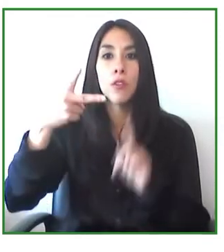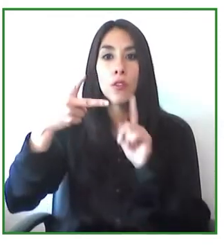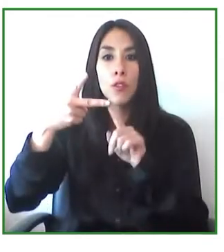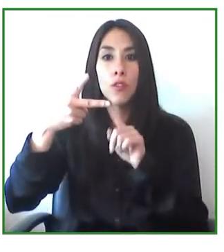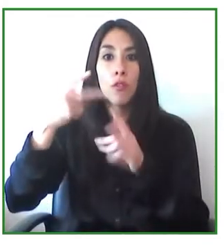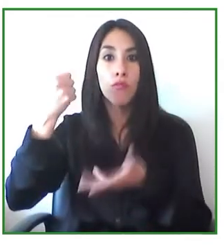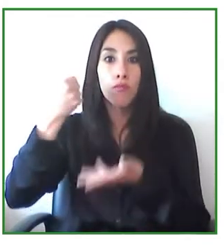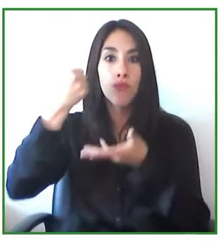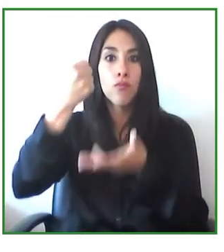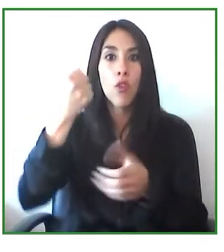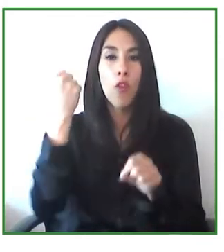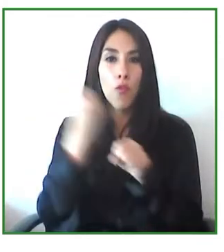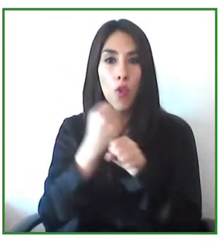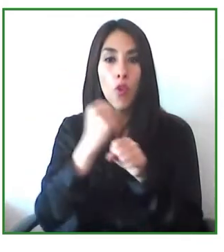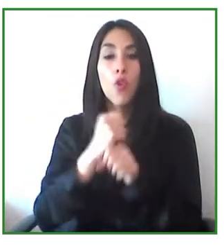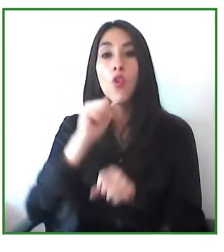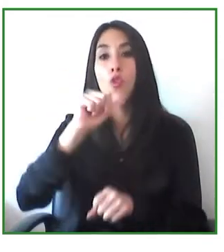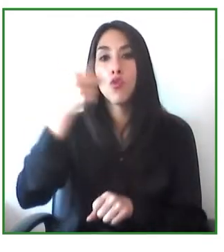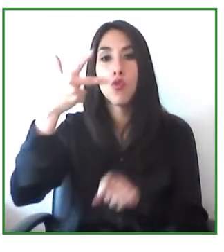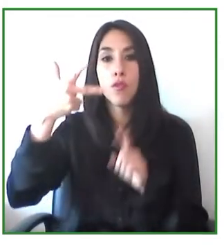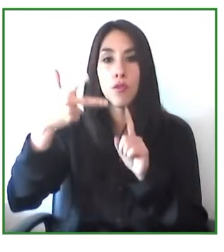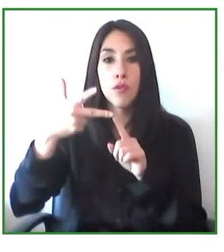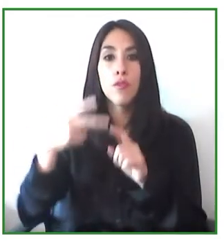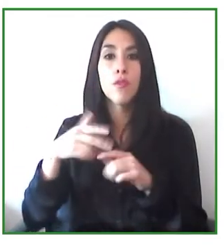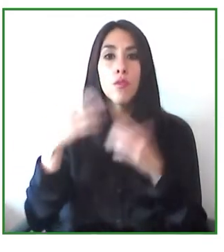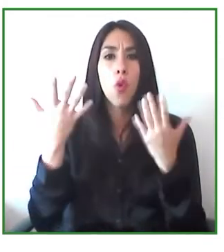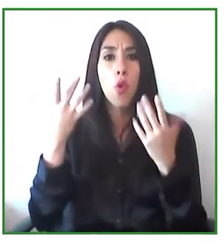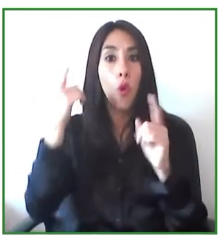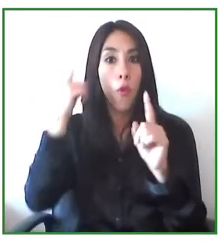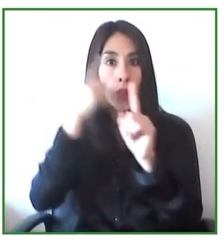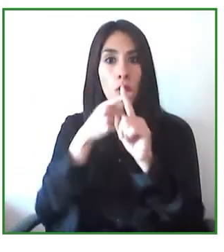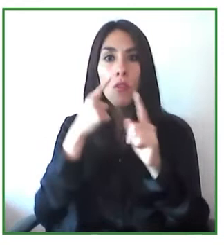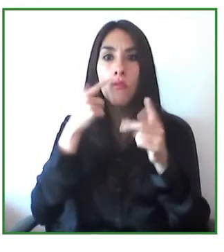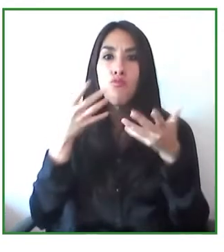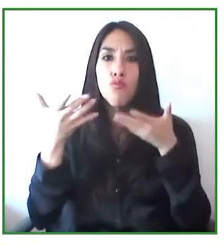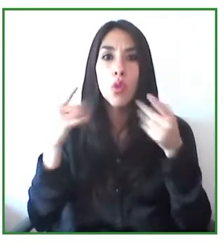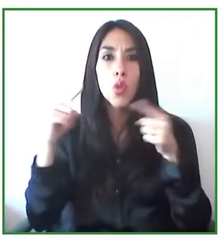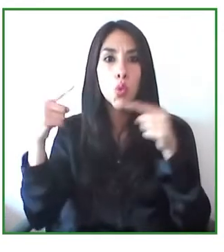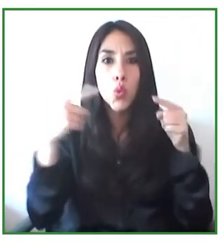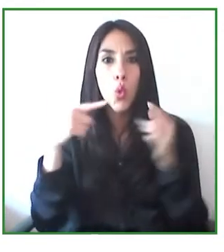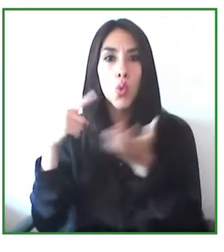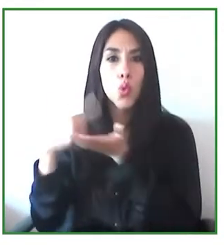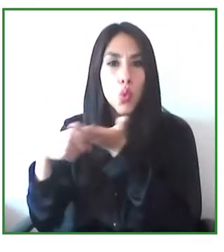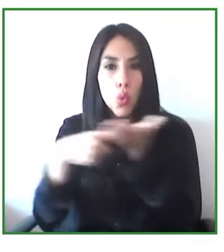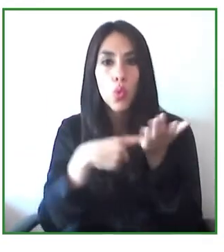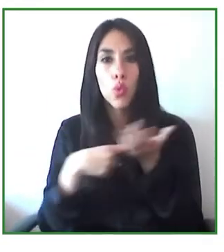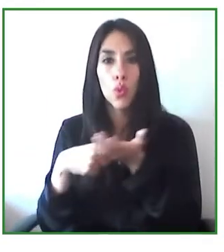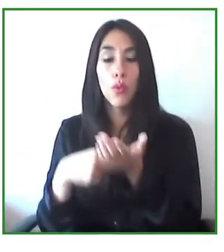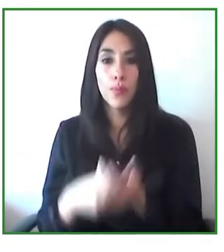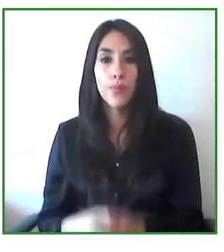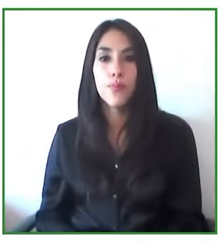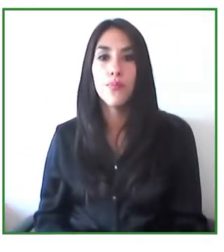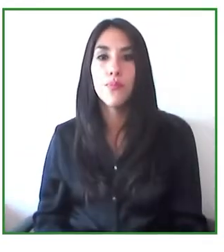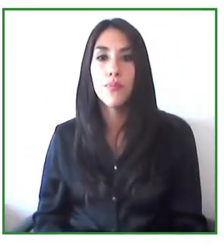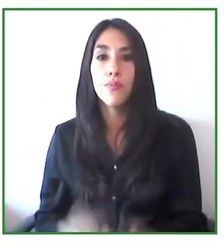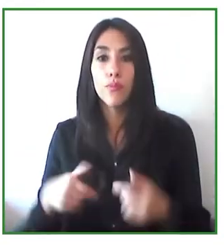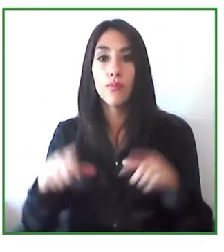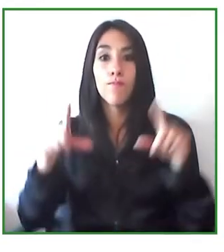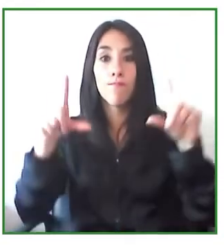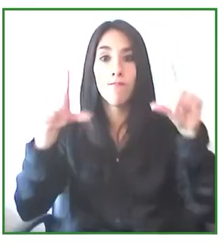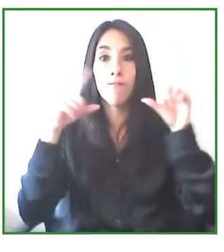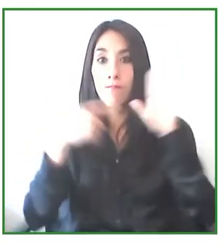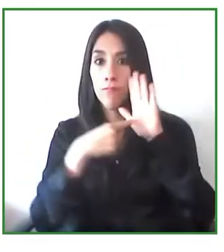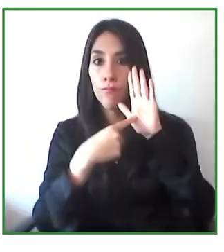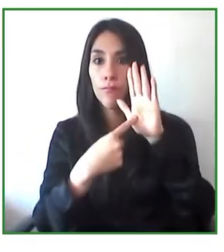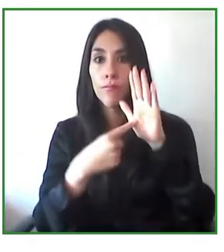conversatorio es dar cuenta sobre los posibles impactos que pueden tener iniciativas de este tipo y su posible potencial para ser replicadas